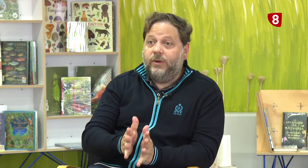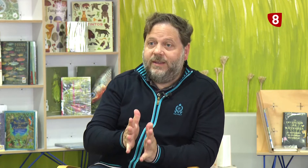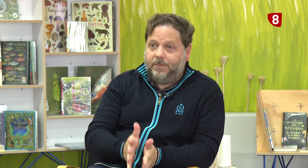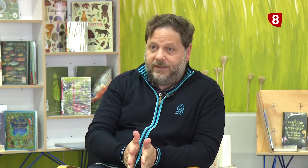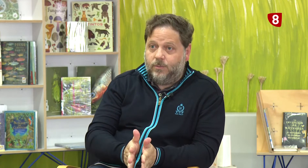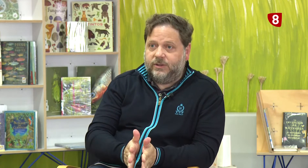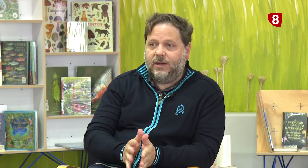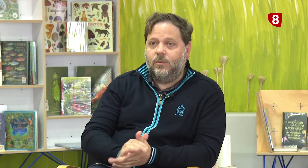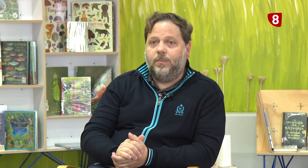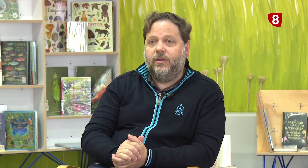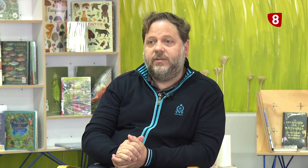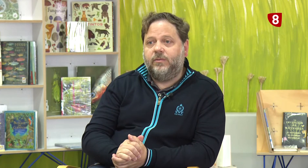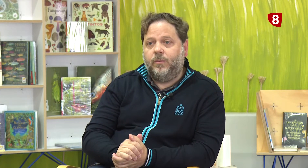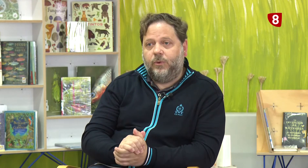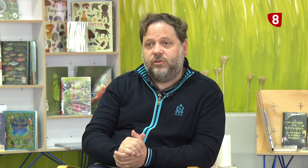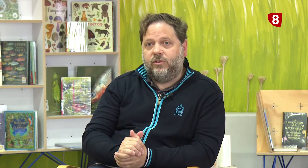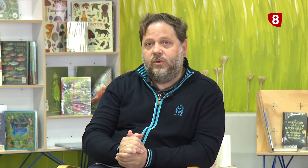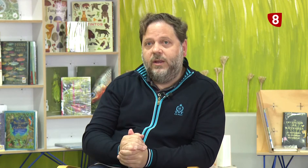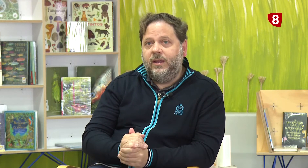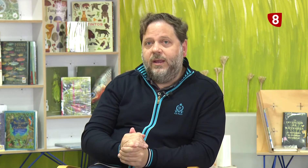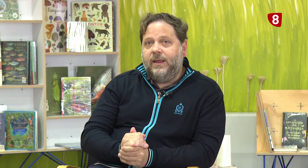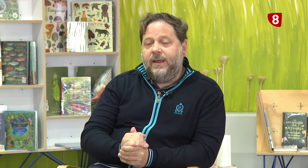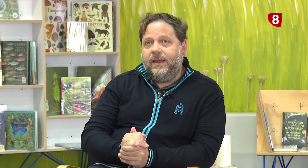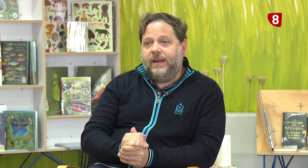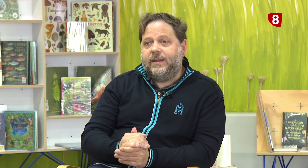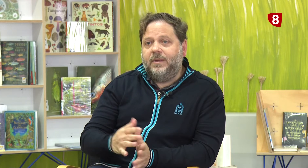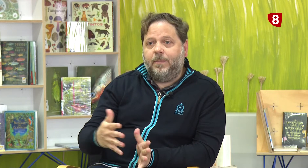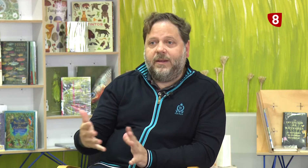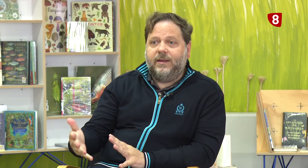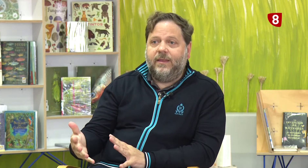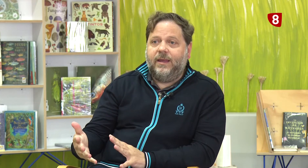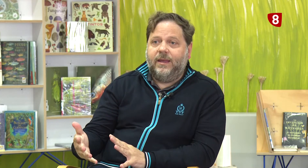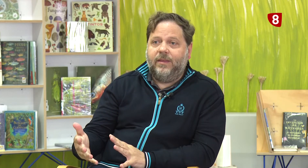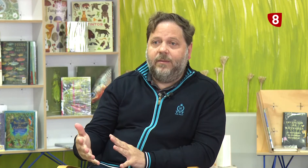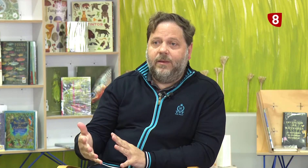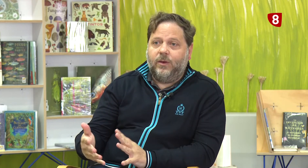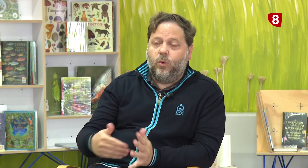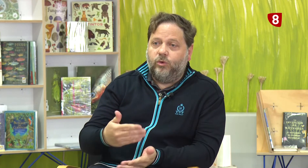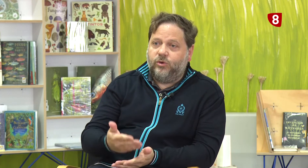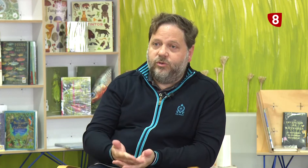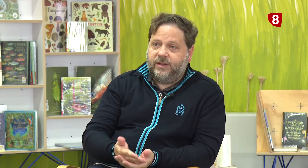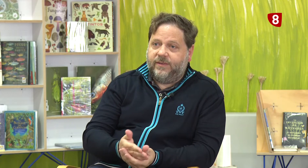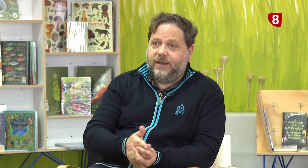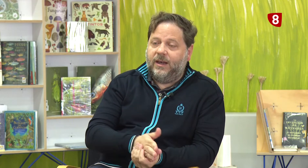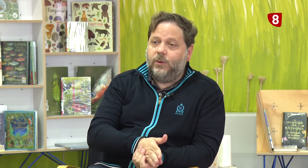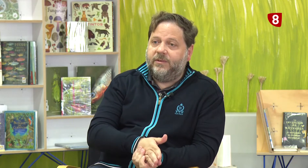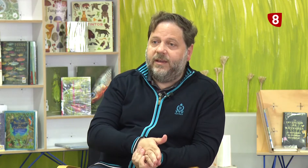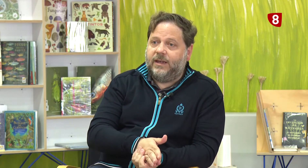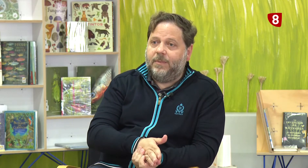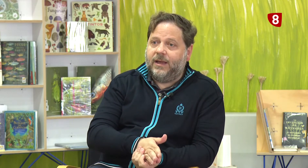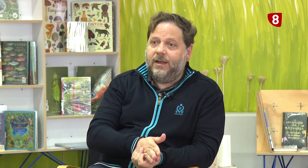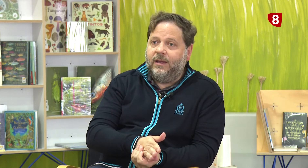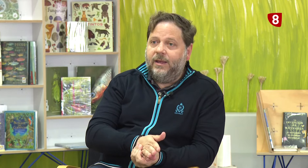pero no como intérprete como tal, como puede ser yo. También a partir de cursos que se dan en la